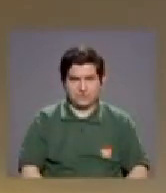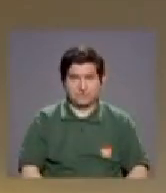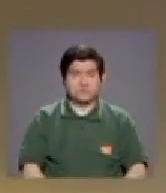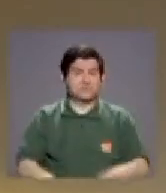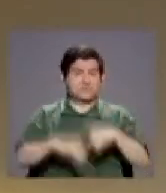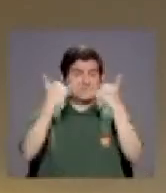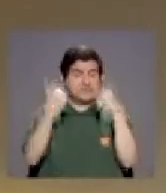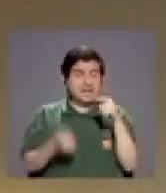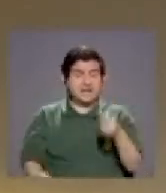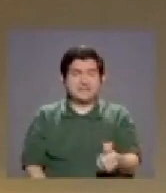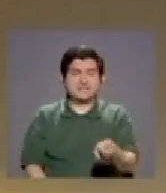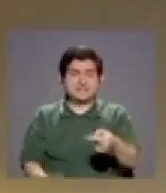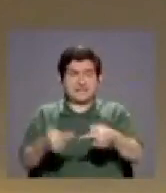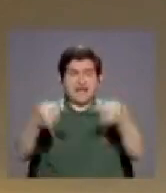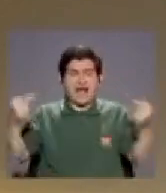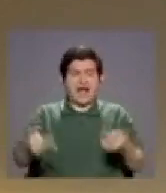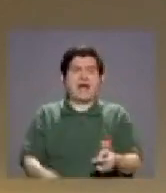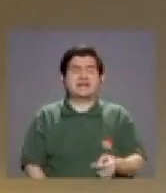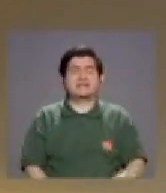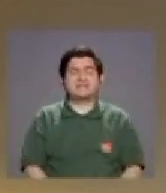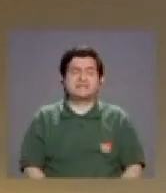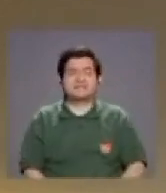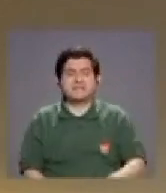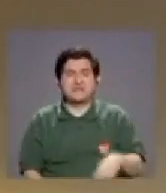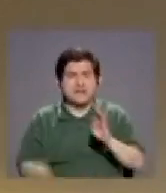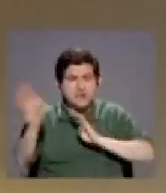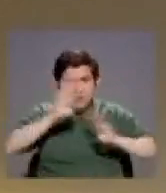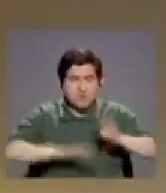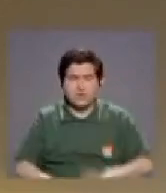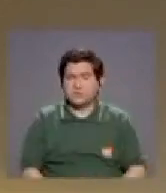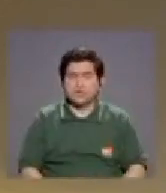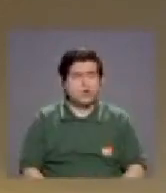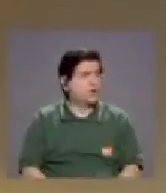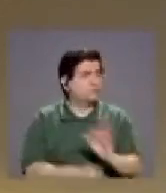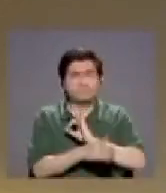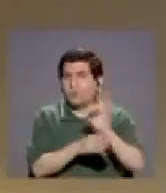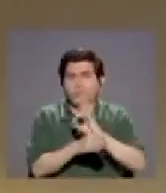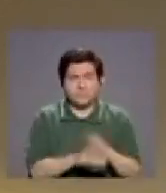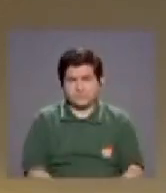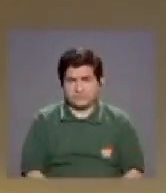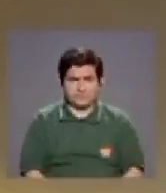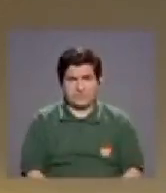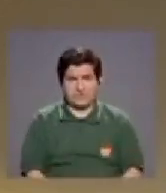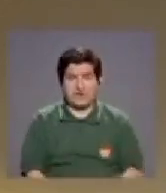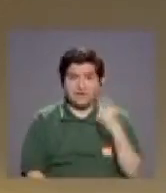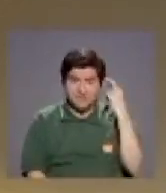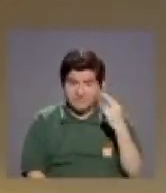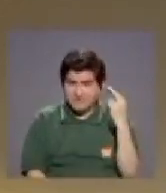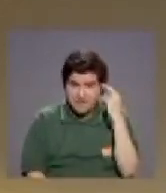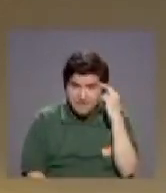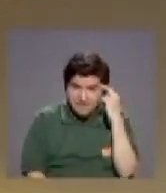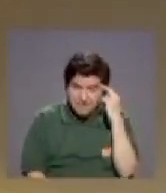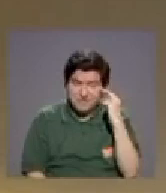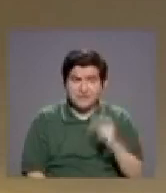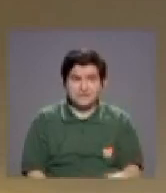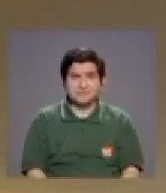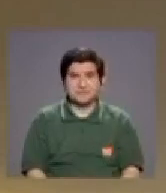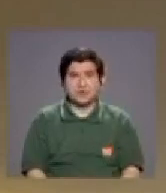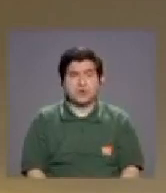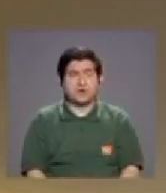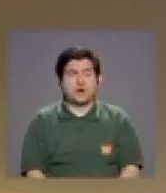ya esos antibióticos se vuelven agua de azúcar. No porque lo sean químicamente, sino porque